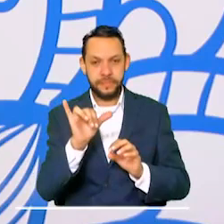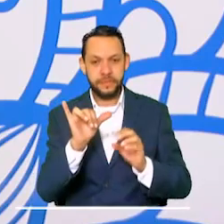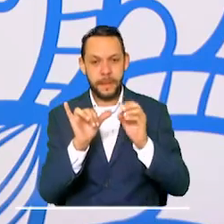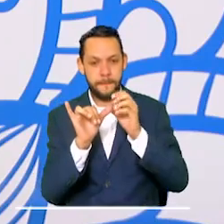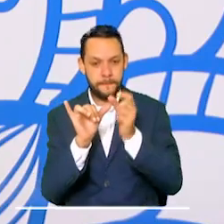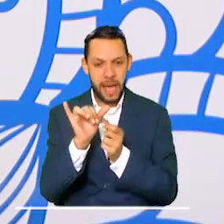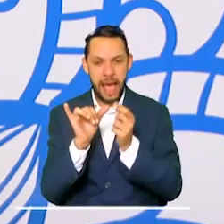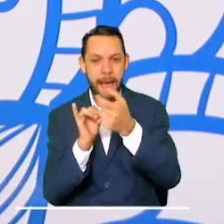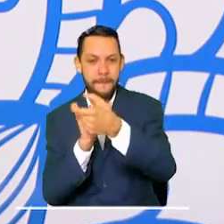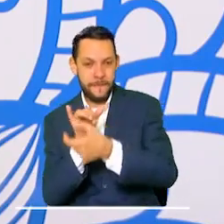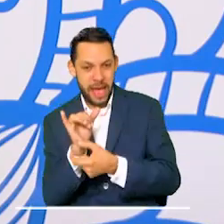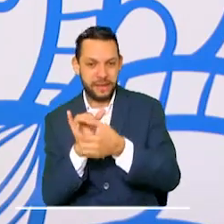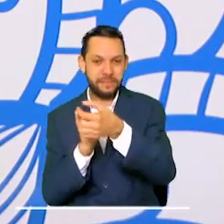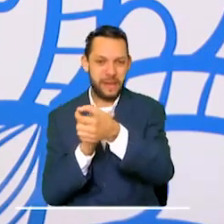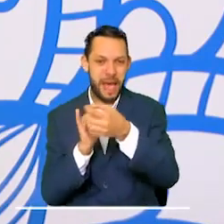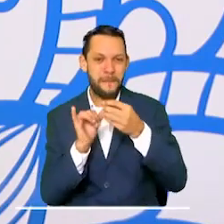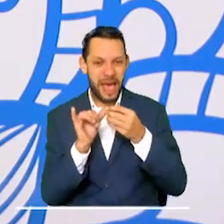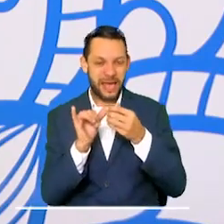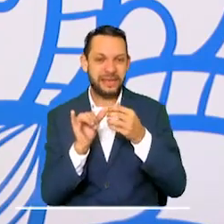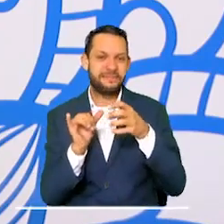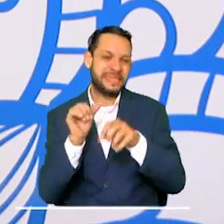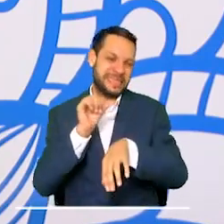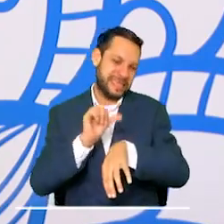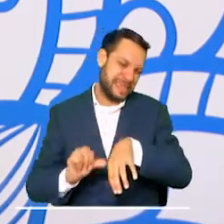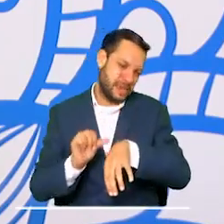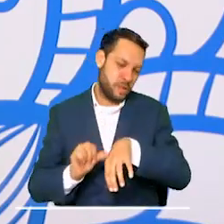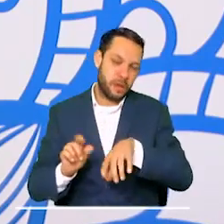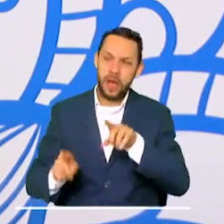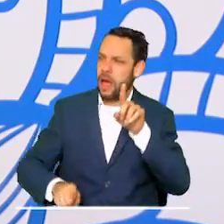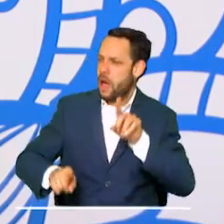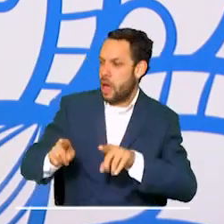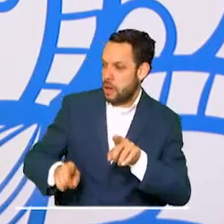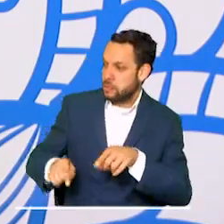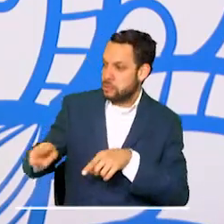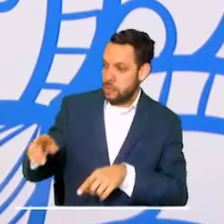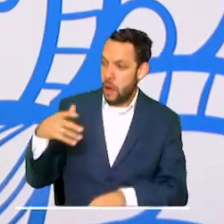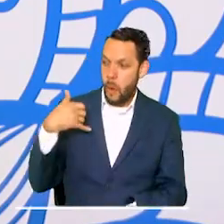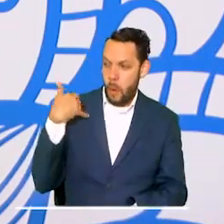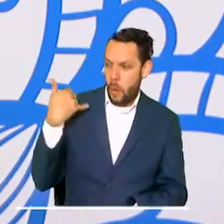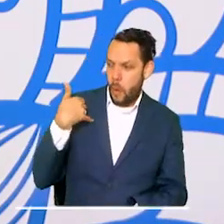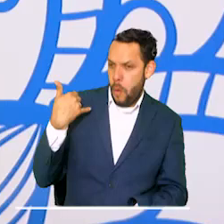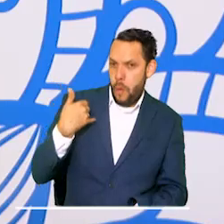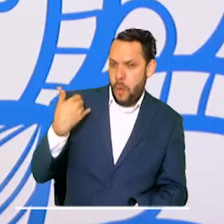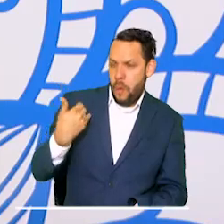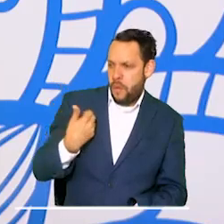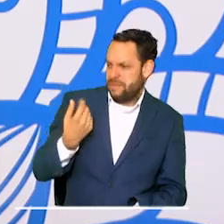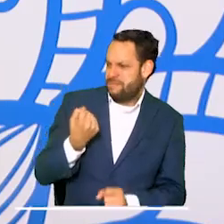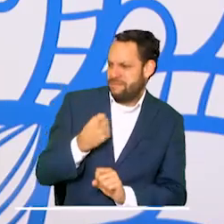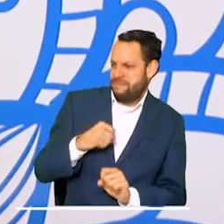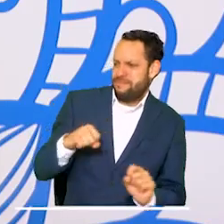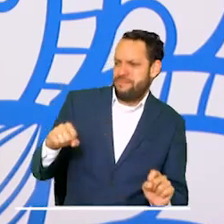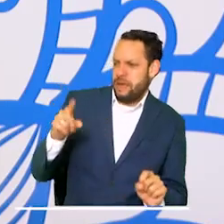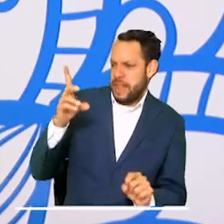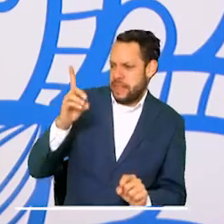ovarios. Sé que muchas pacientes pueden tener la duda, doctora, pero usted se ve tan joven, ¿cómo fue para usted tomar esa decisión? O, doctora, usted